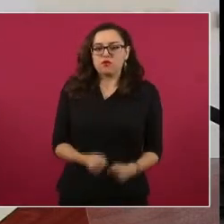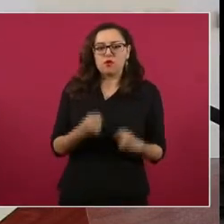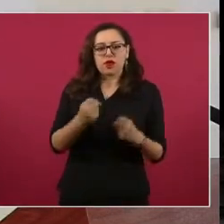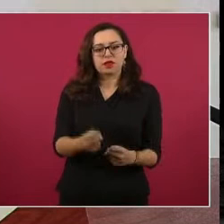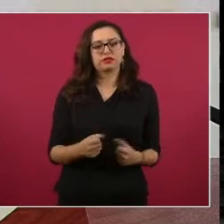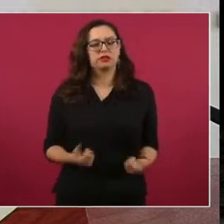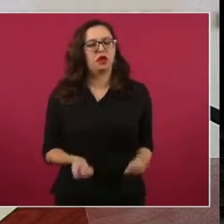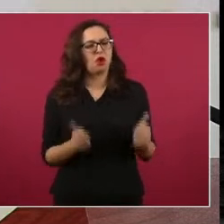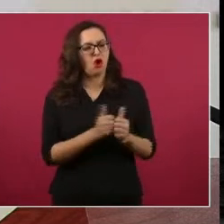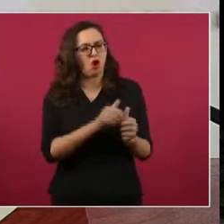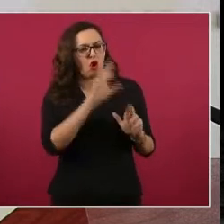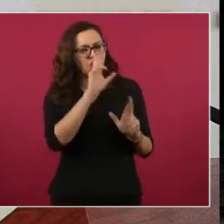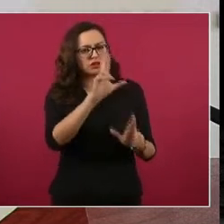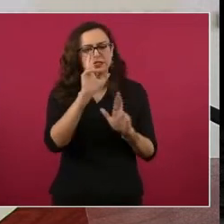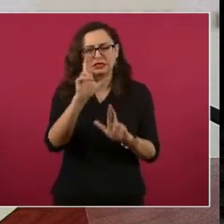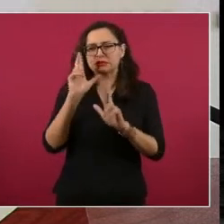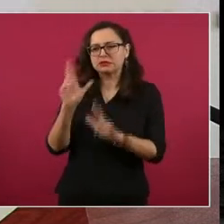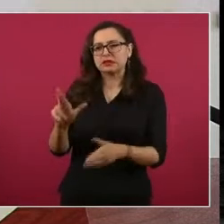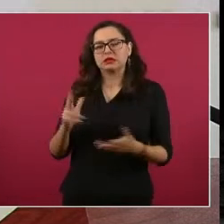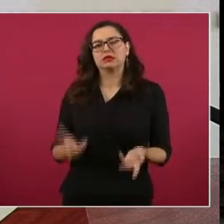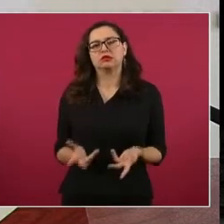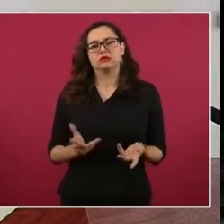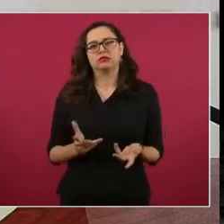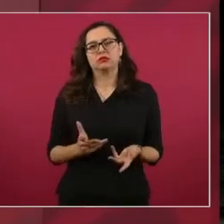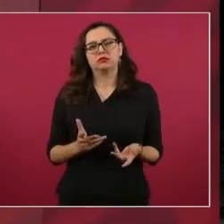y no apostar a lo bélico